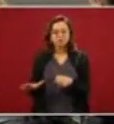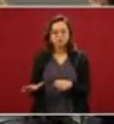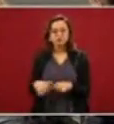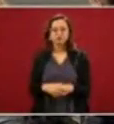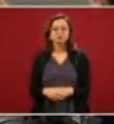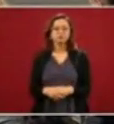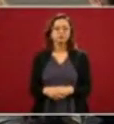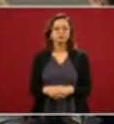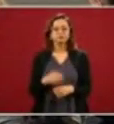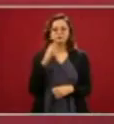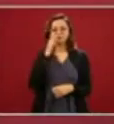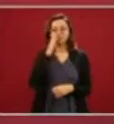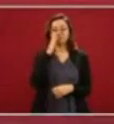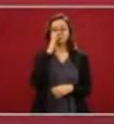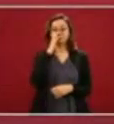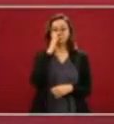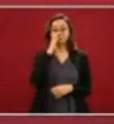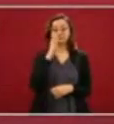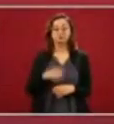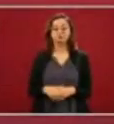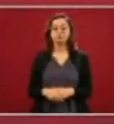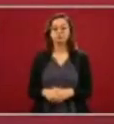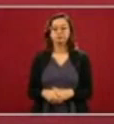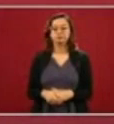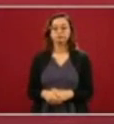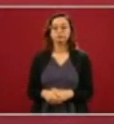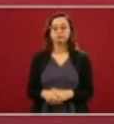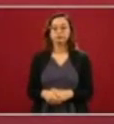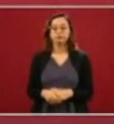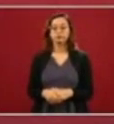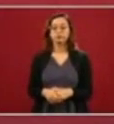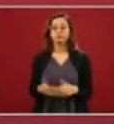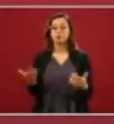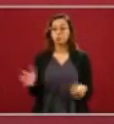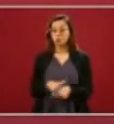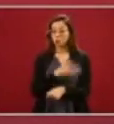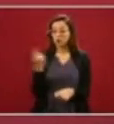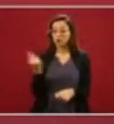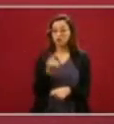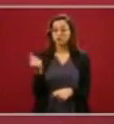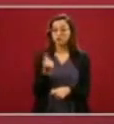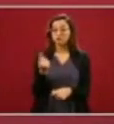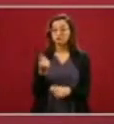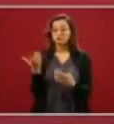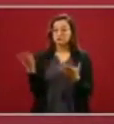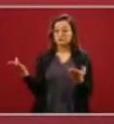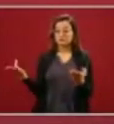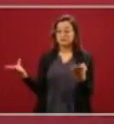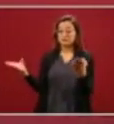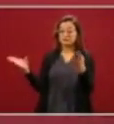sin causar un daño de consecuencias imprevisibles,